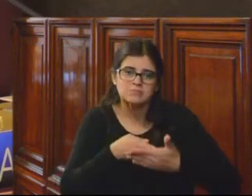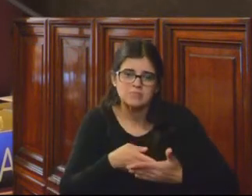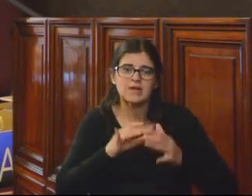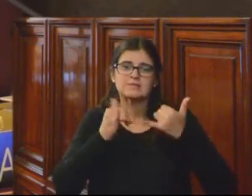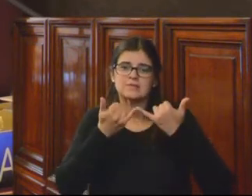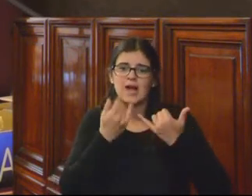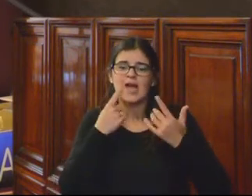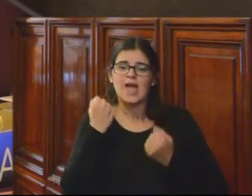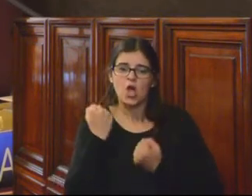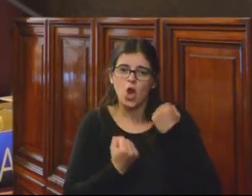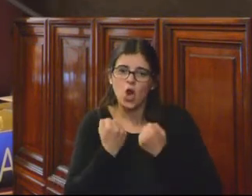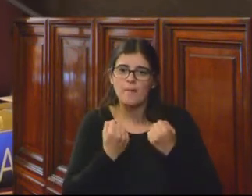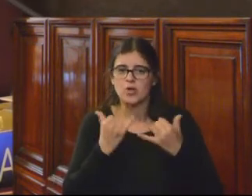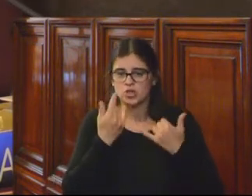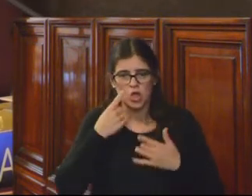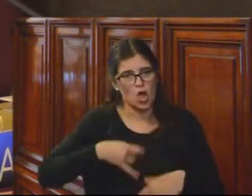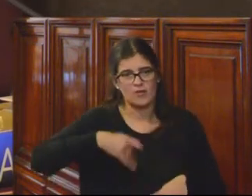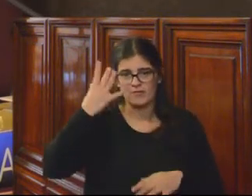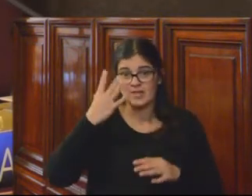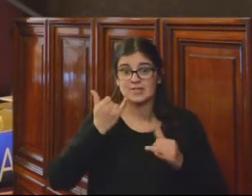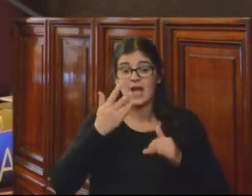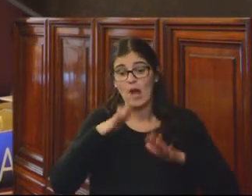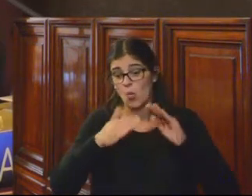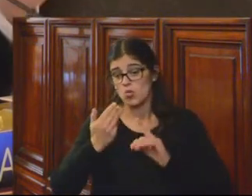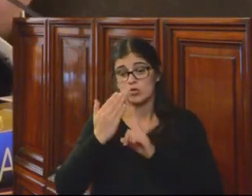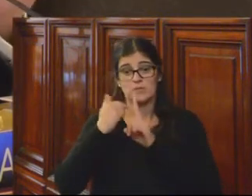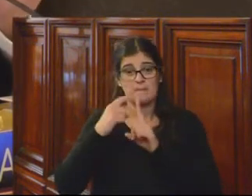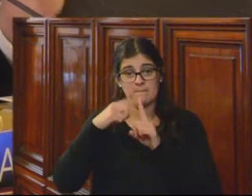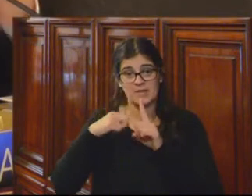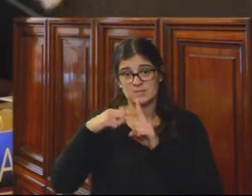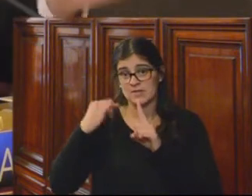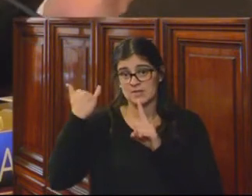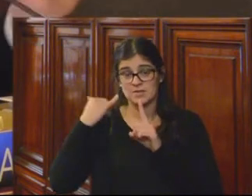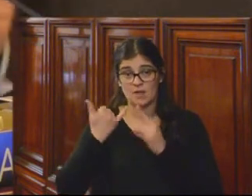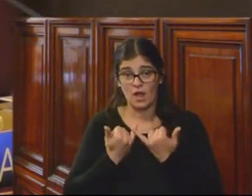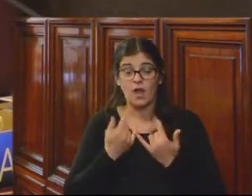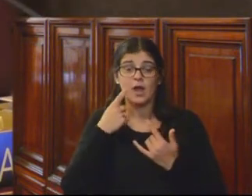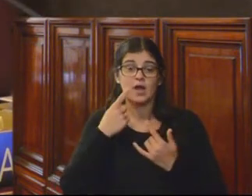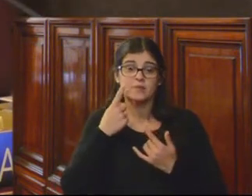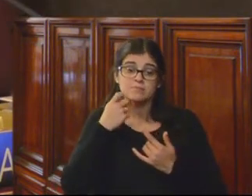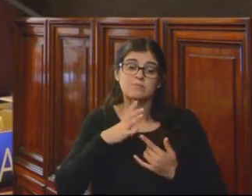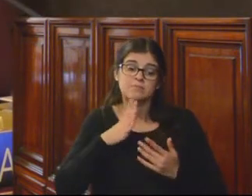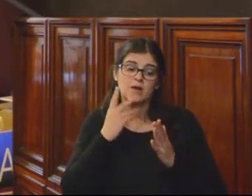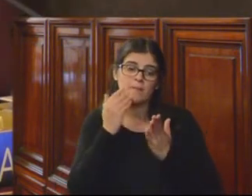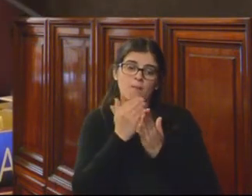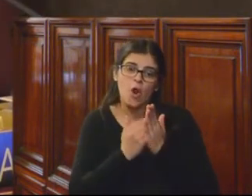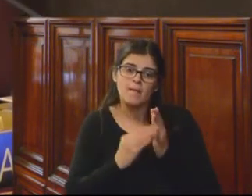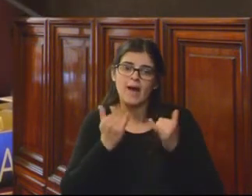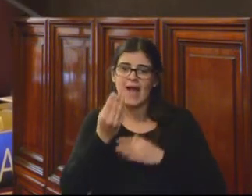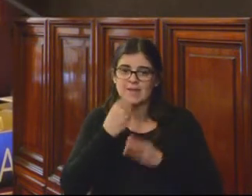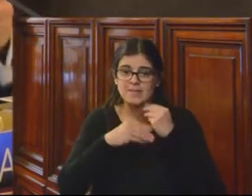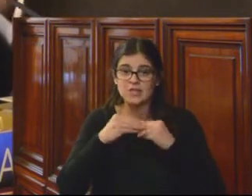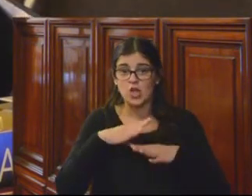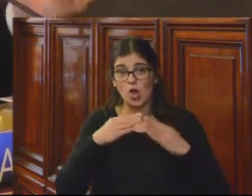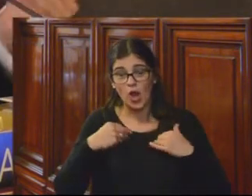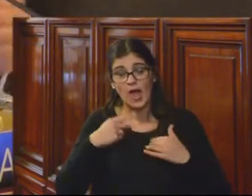económico formalizado hace algunos meses, tiene, pero sin lugar a duda, el programa de alimentación escolar es